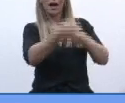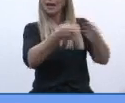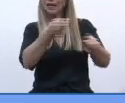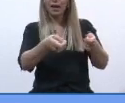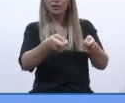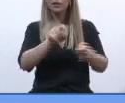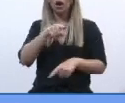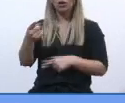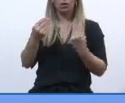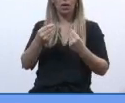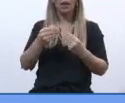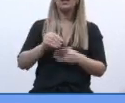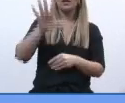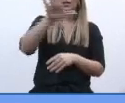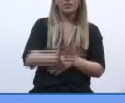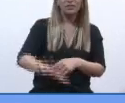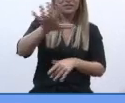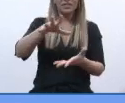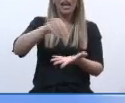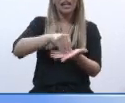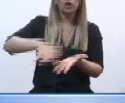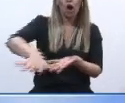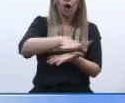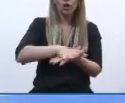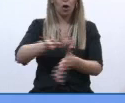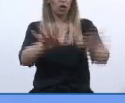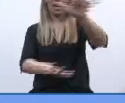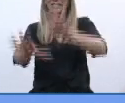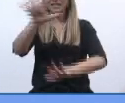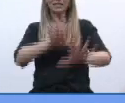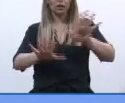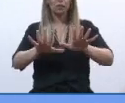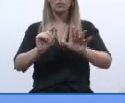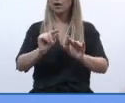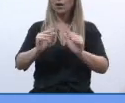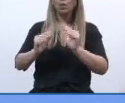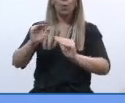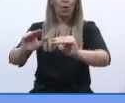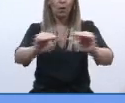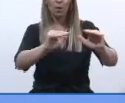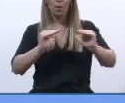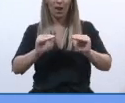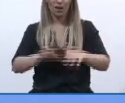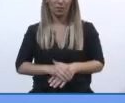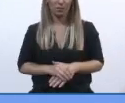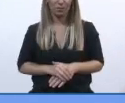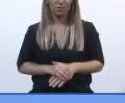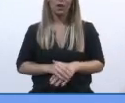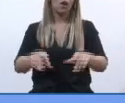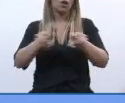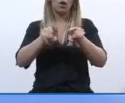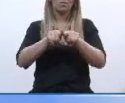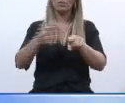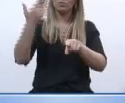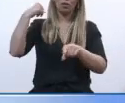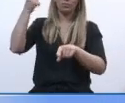el reordenamiento geopolítico que permite una mayor producción y una mejor distribución de los medios de subsistencia. Lo mismo decía Sampaio,